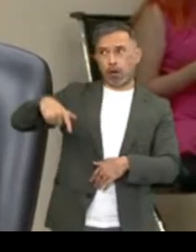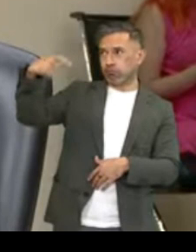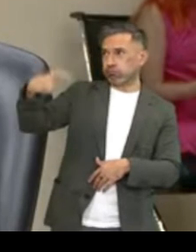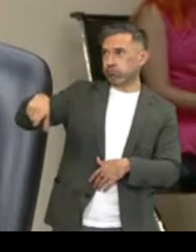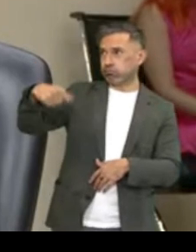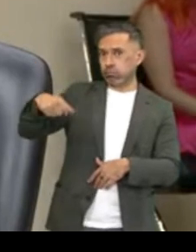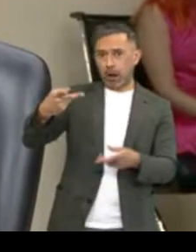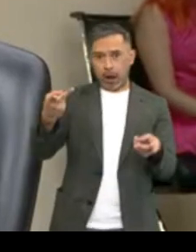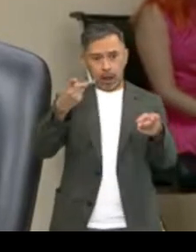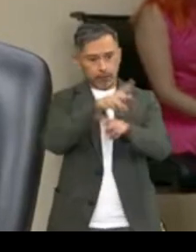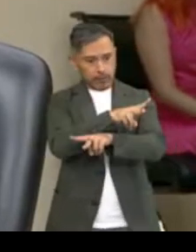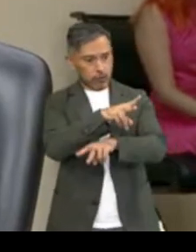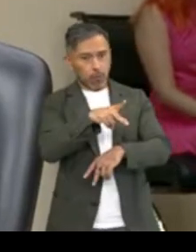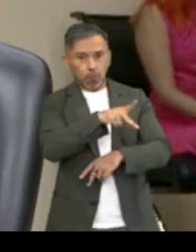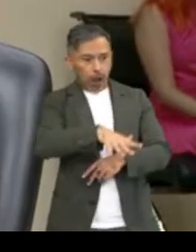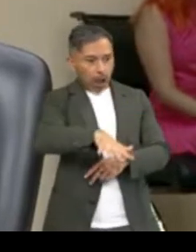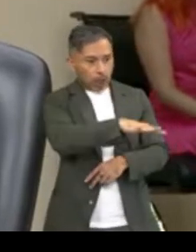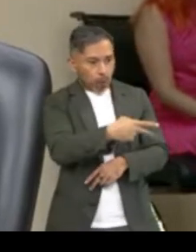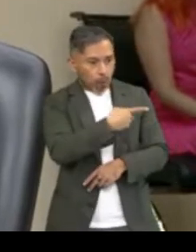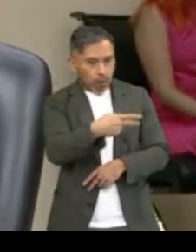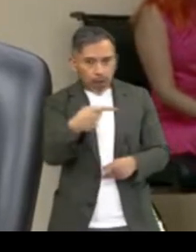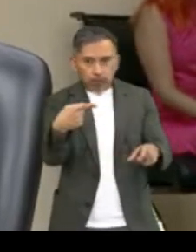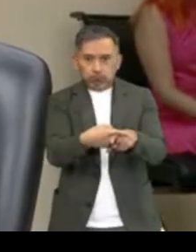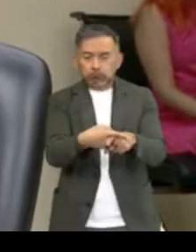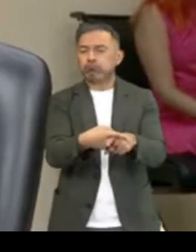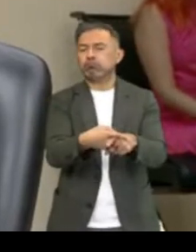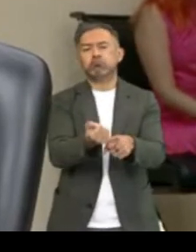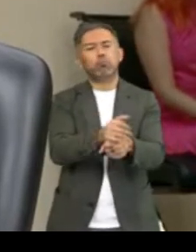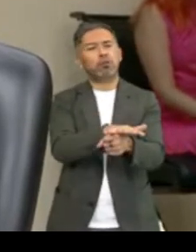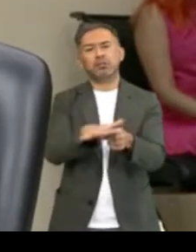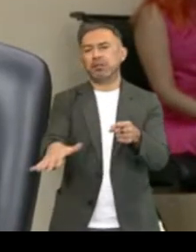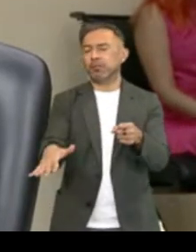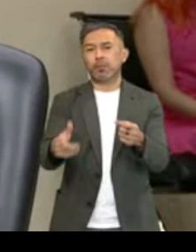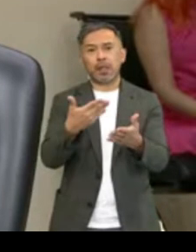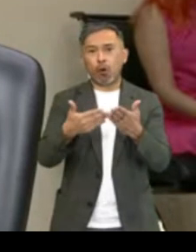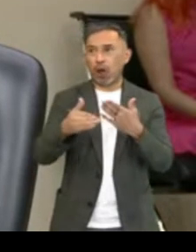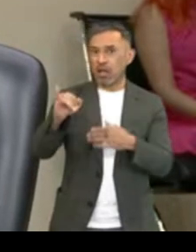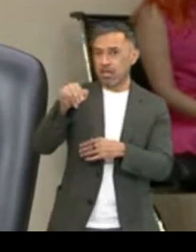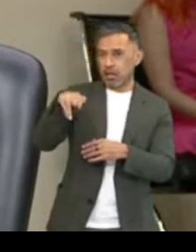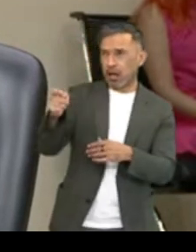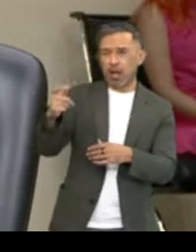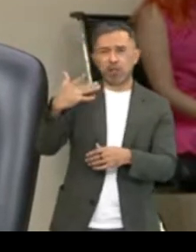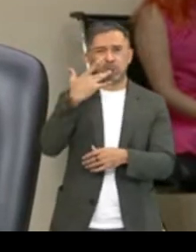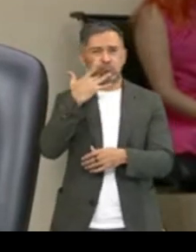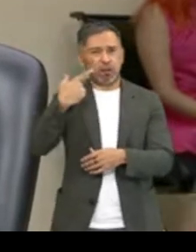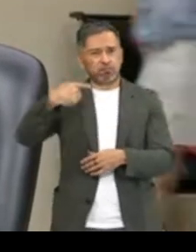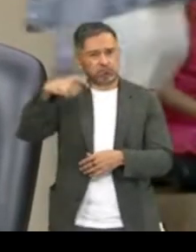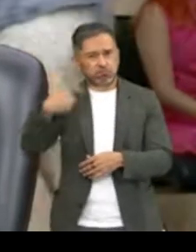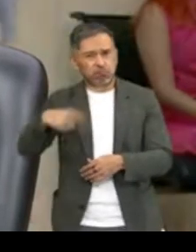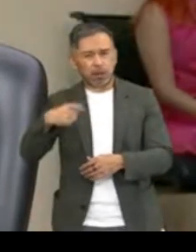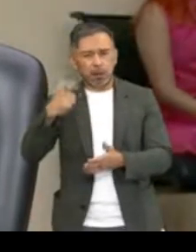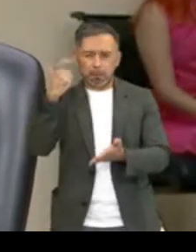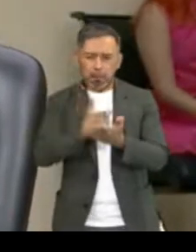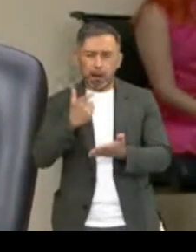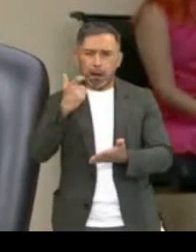pobre. Y en este caso particular, de que no puede haber un INE excéntrico, extravagante, gastalón,